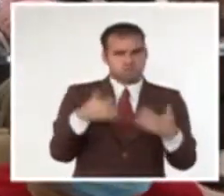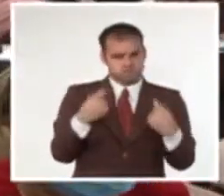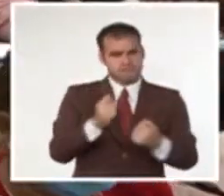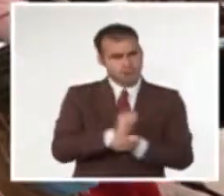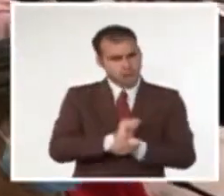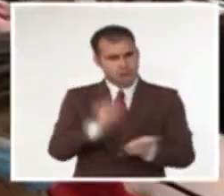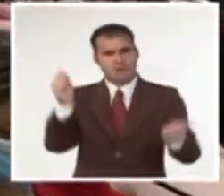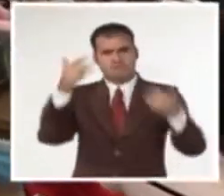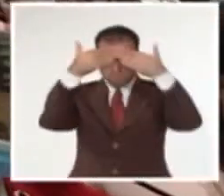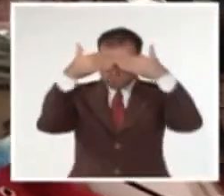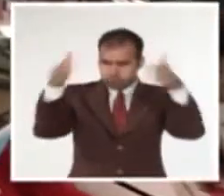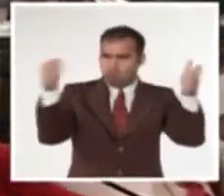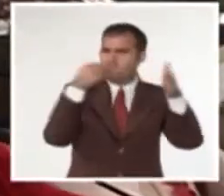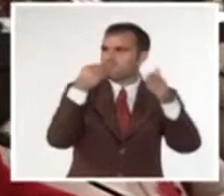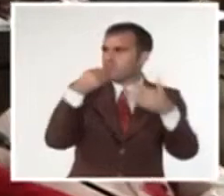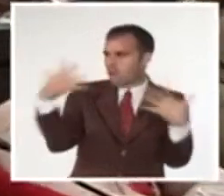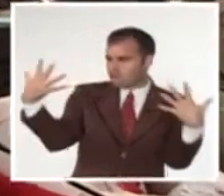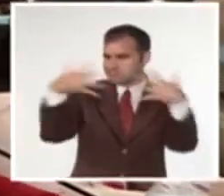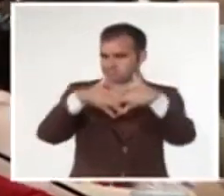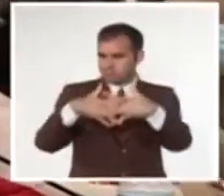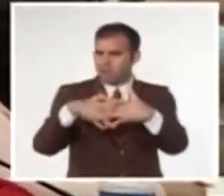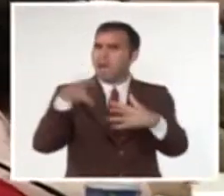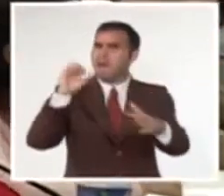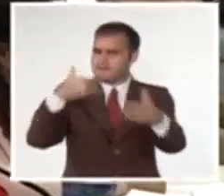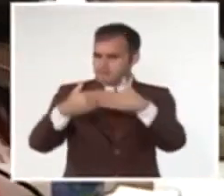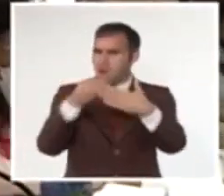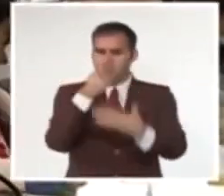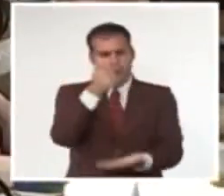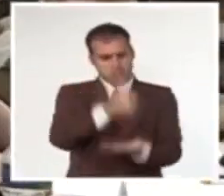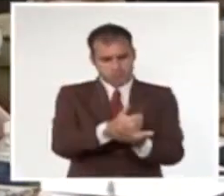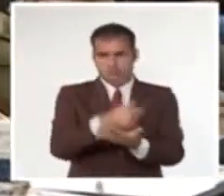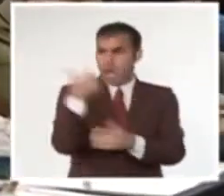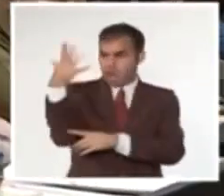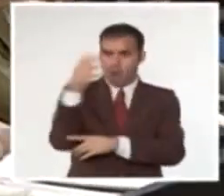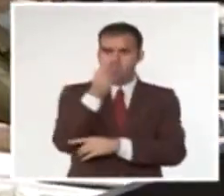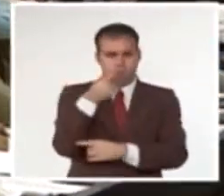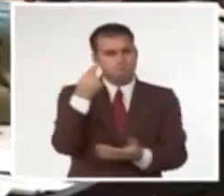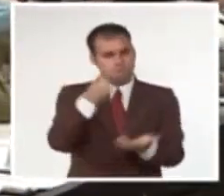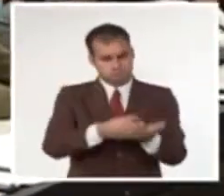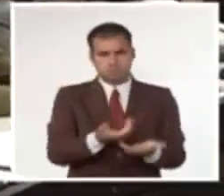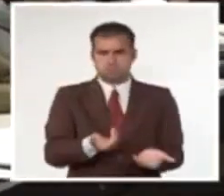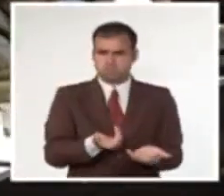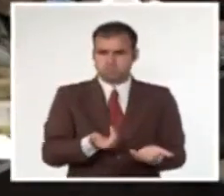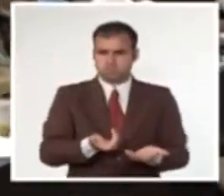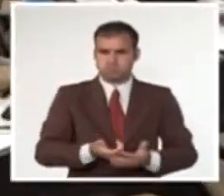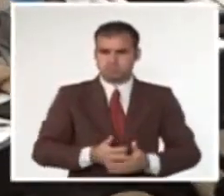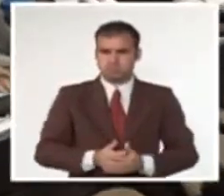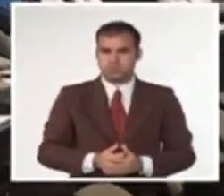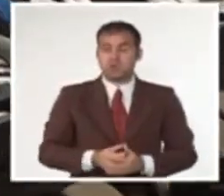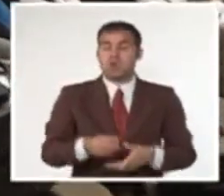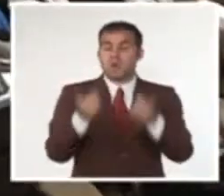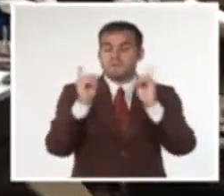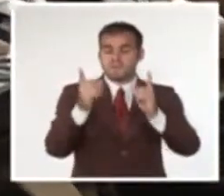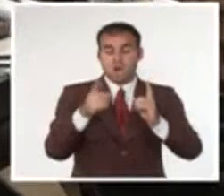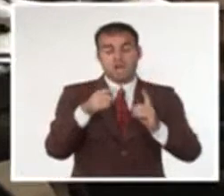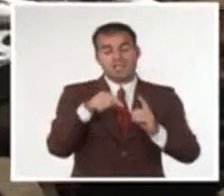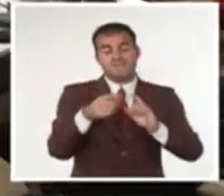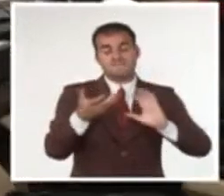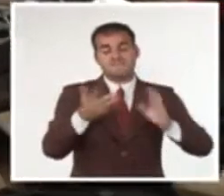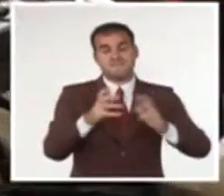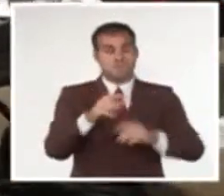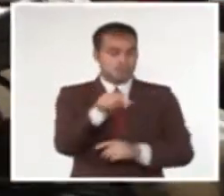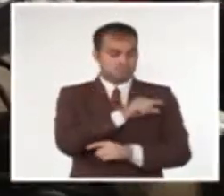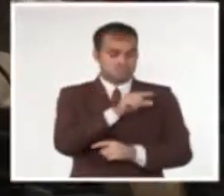Son expresión de esta determinación las recientes adecuaciones realizadas a las políticas de este sector